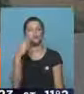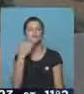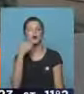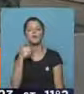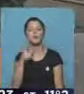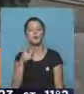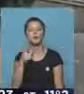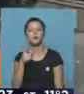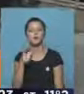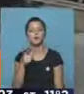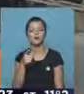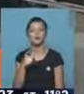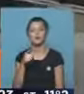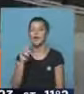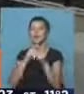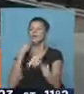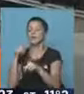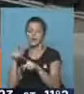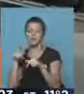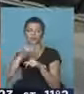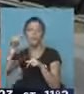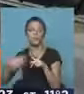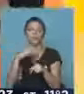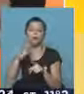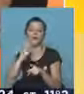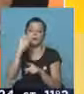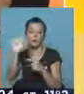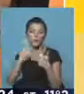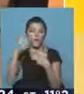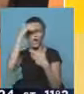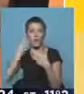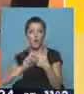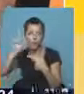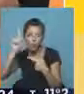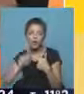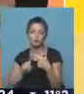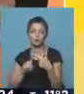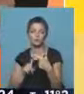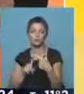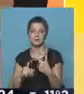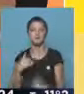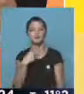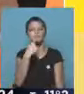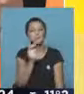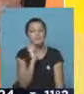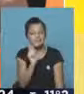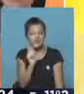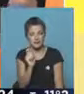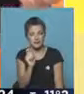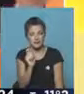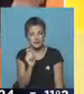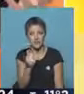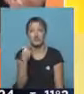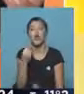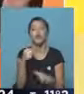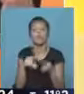versión acerca de que esto había partido de Rusia, de Corea del Norte. Entonces, mi pregunta es, ¿Quiénes son y cuál es la capacidad técnica que se necesita para